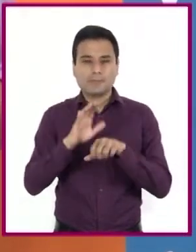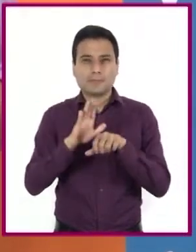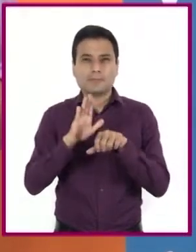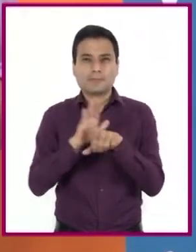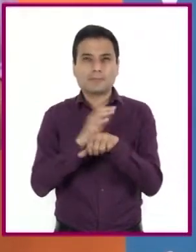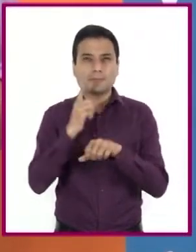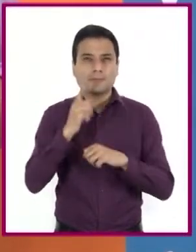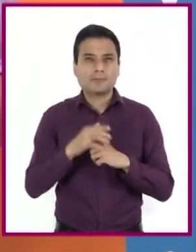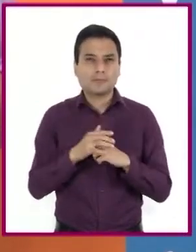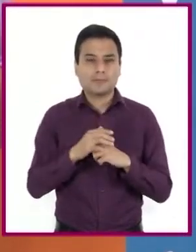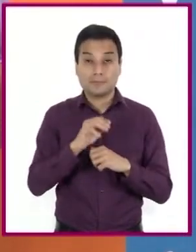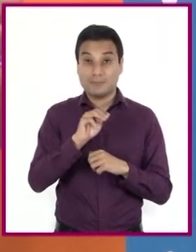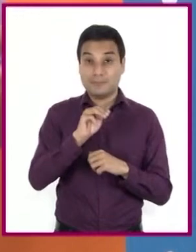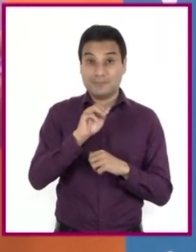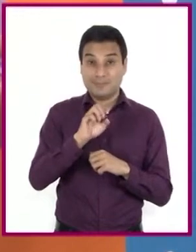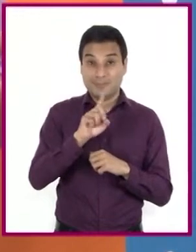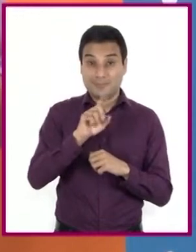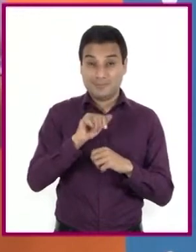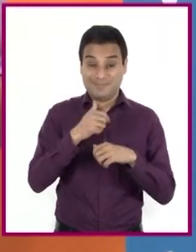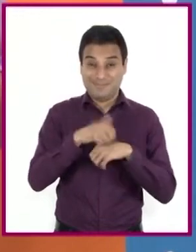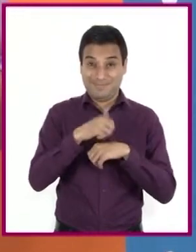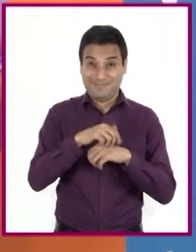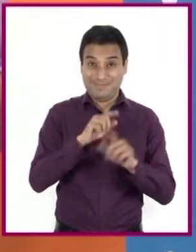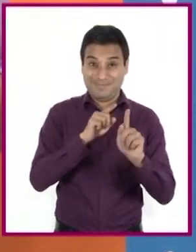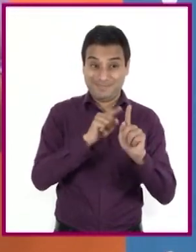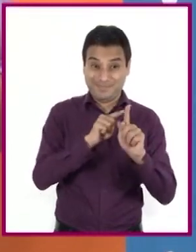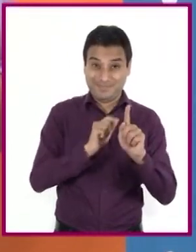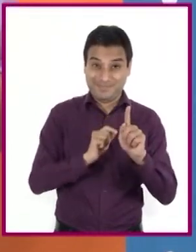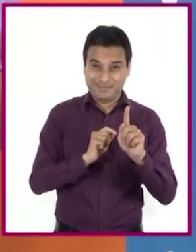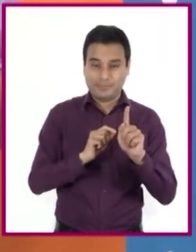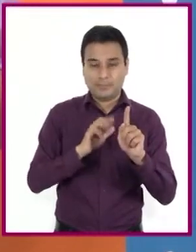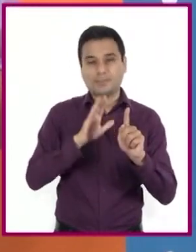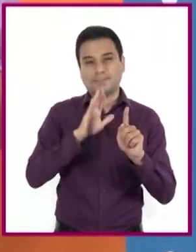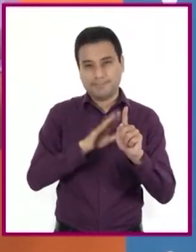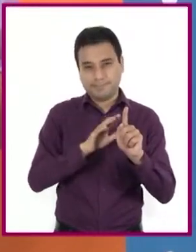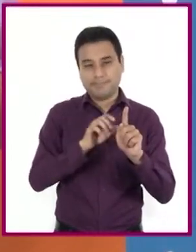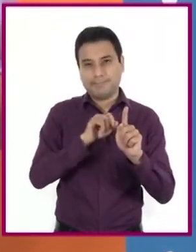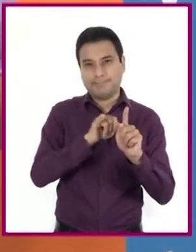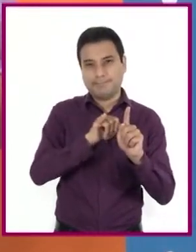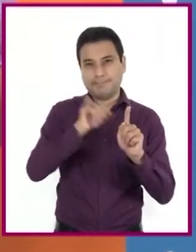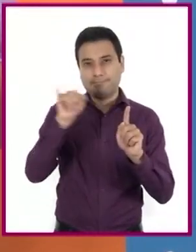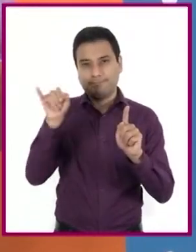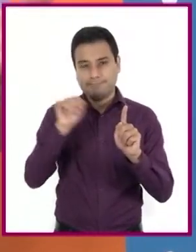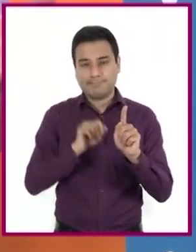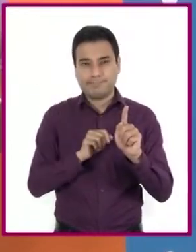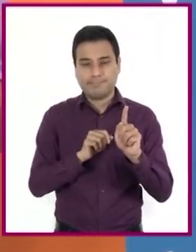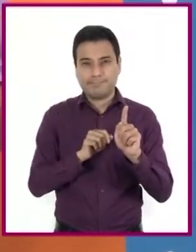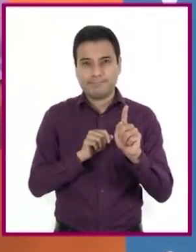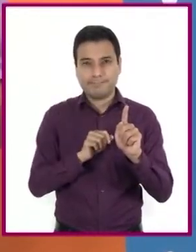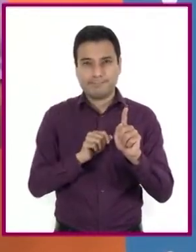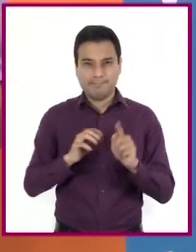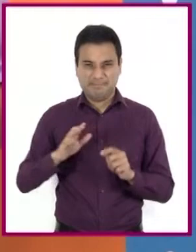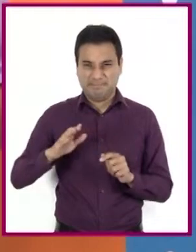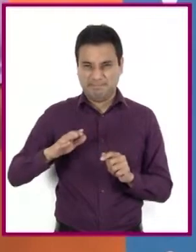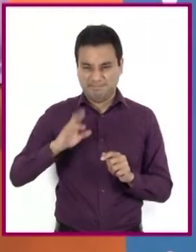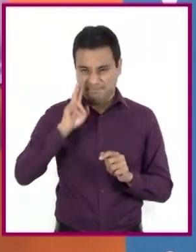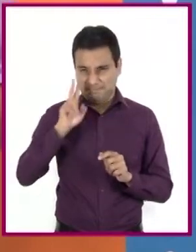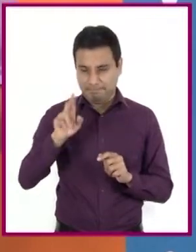valor de la media es más grande en comparación con los demás, como se observa a